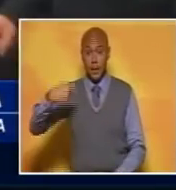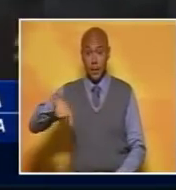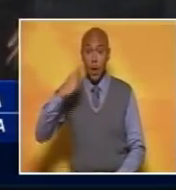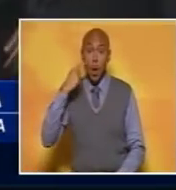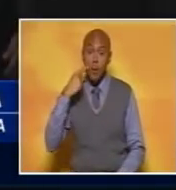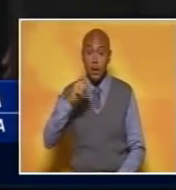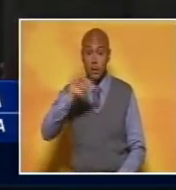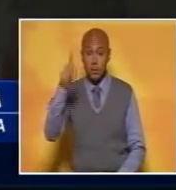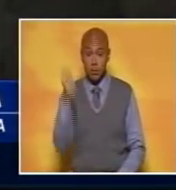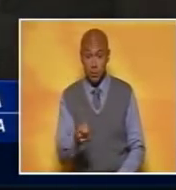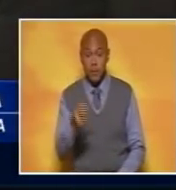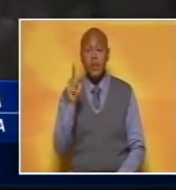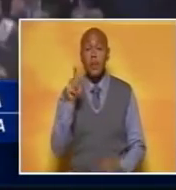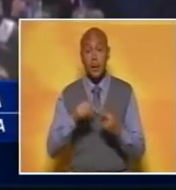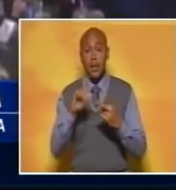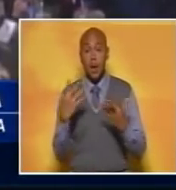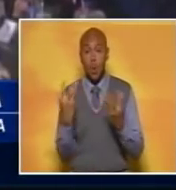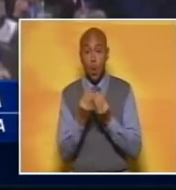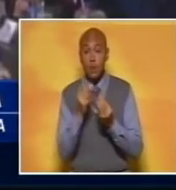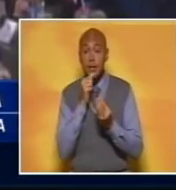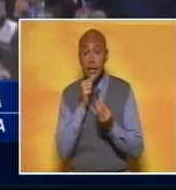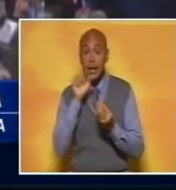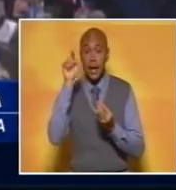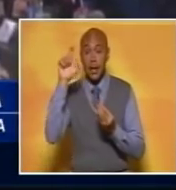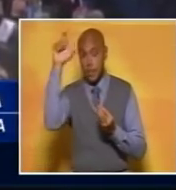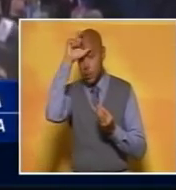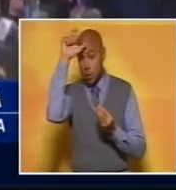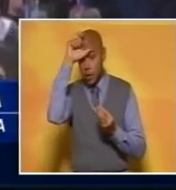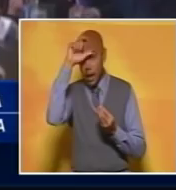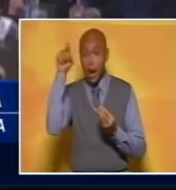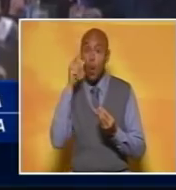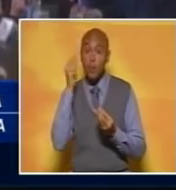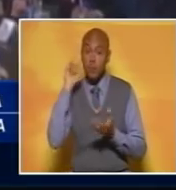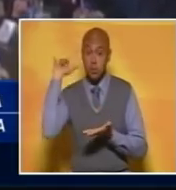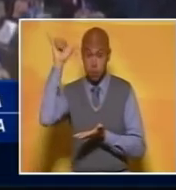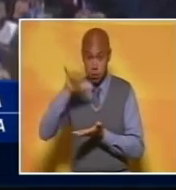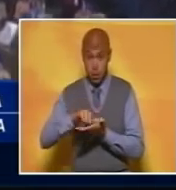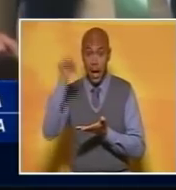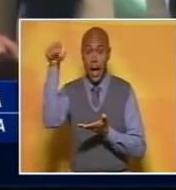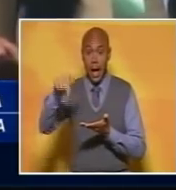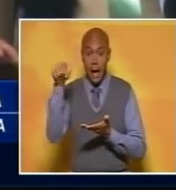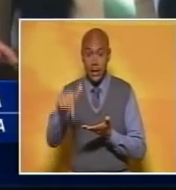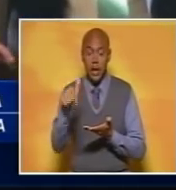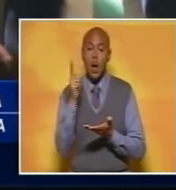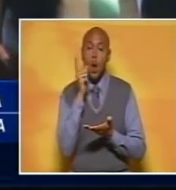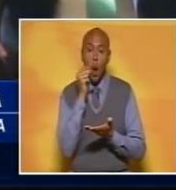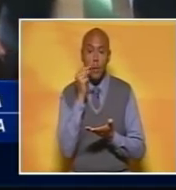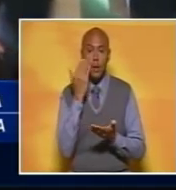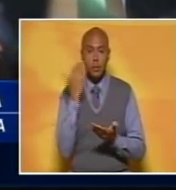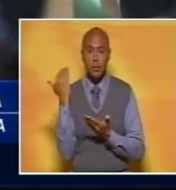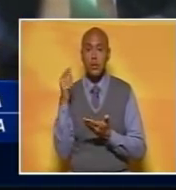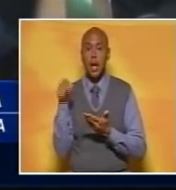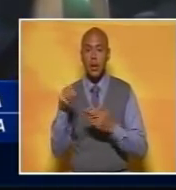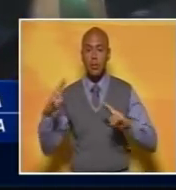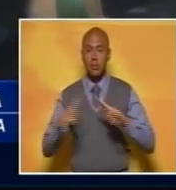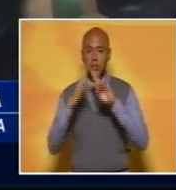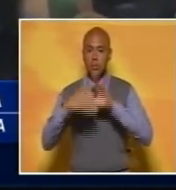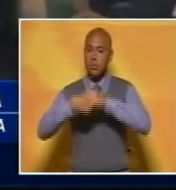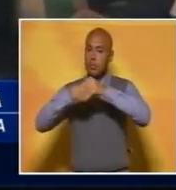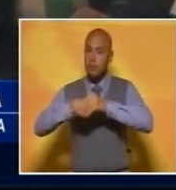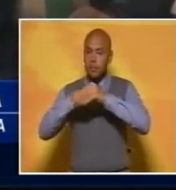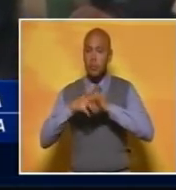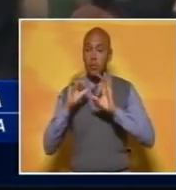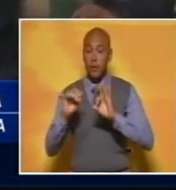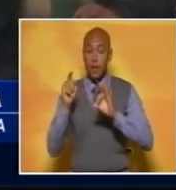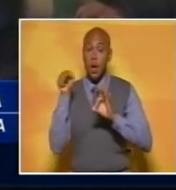Michael Moreno, junto al presidente del Tribunal Supremo de Casación de Turquía, Ismail Rustuk Sirik, se comprometieron en la ciudad